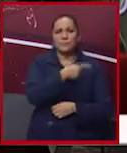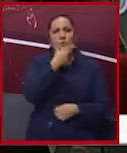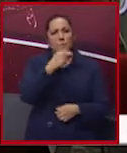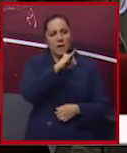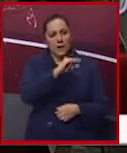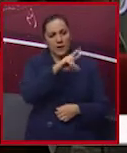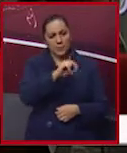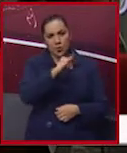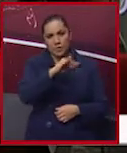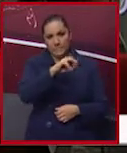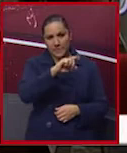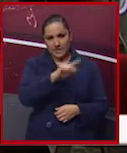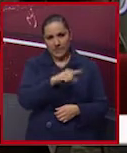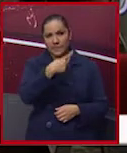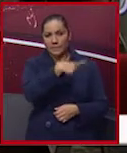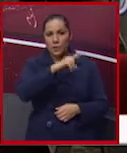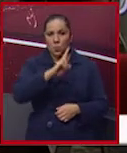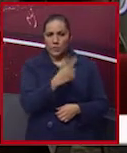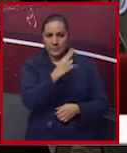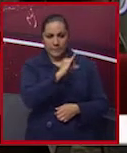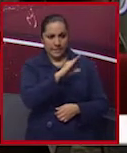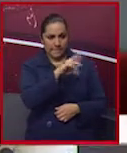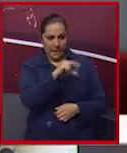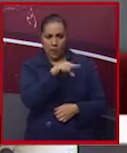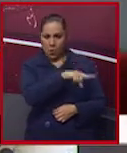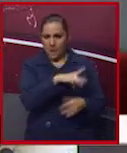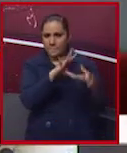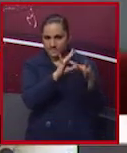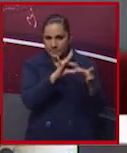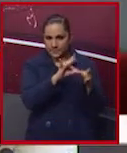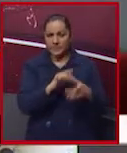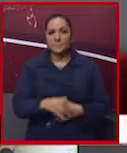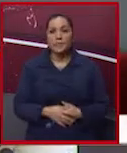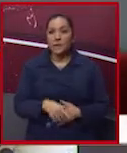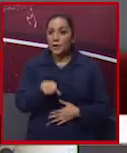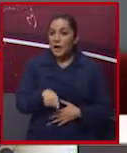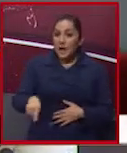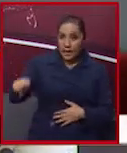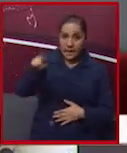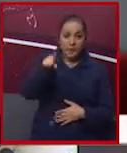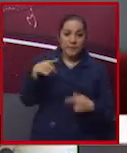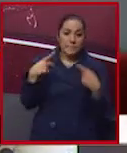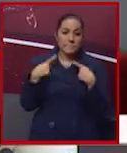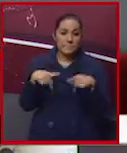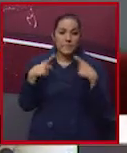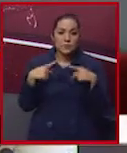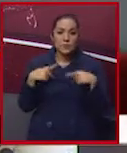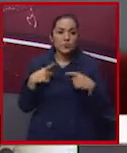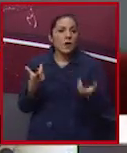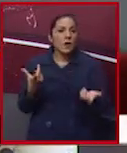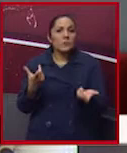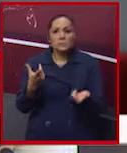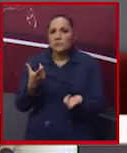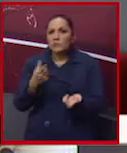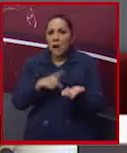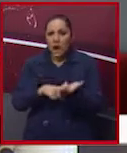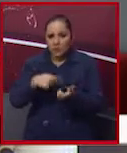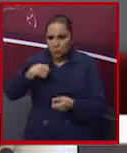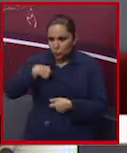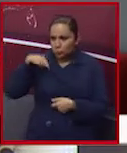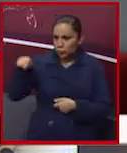la Universidad Iberoamericana. Aquí podemos identificar, los ciudadanos no solamente somos sujetos de